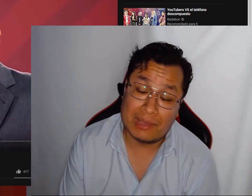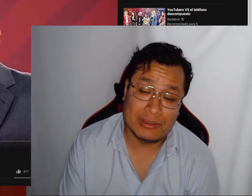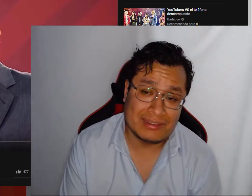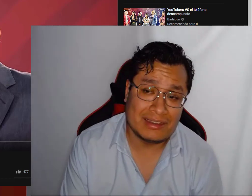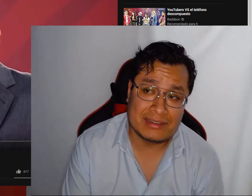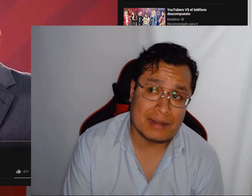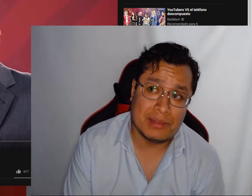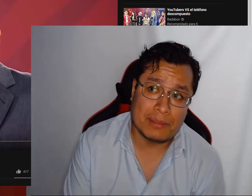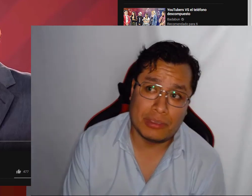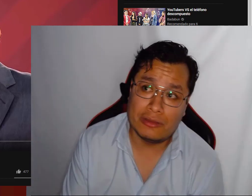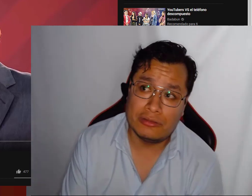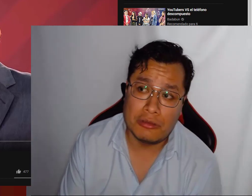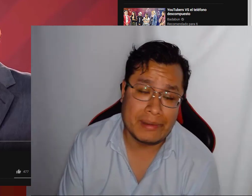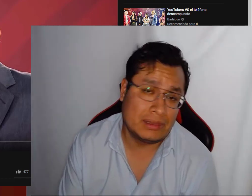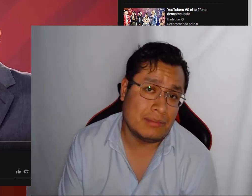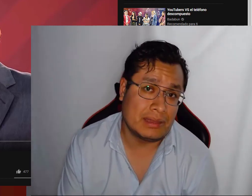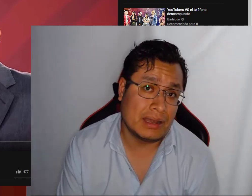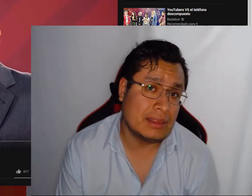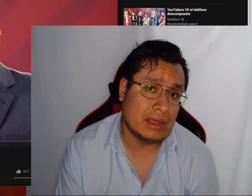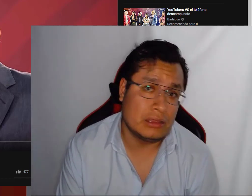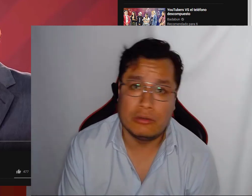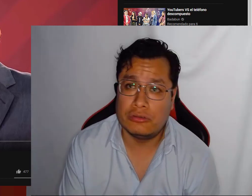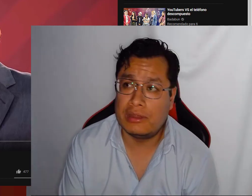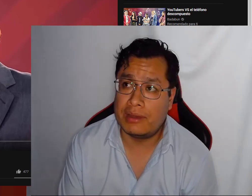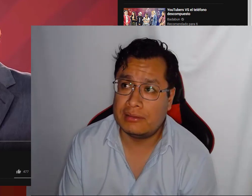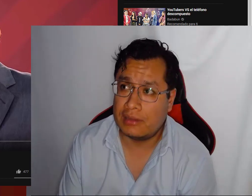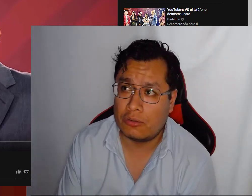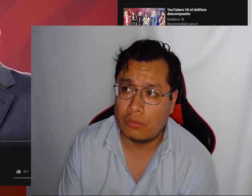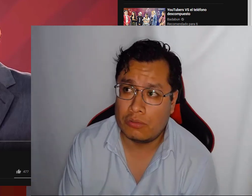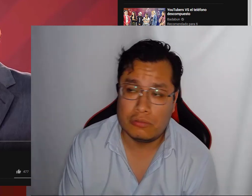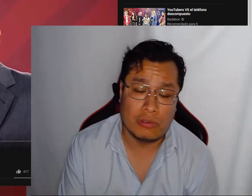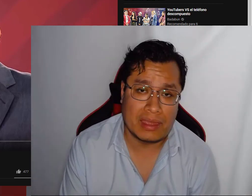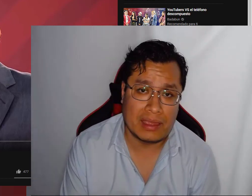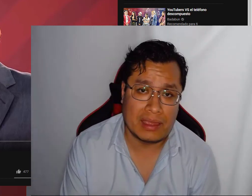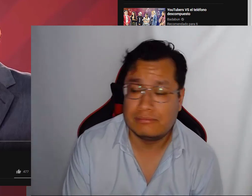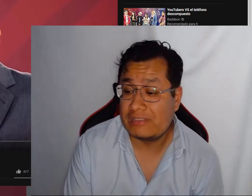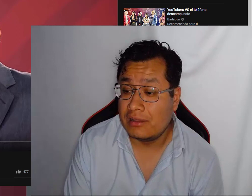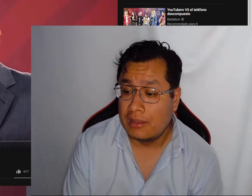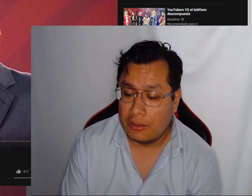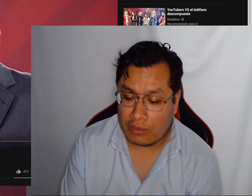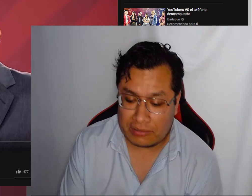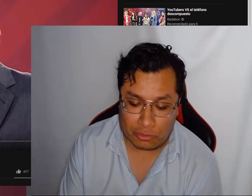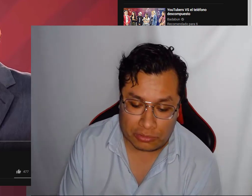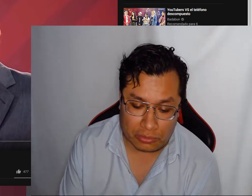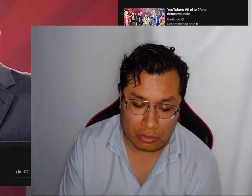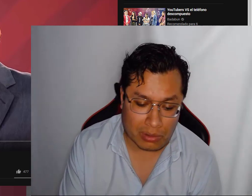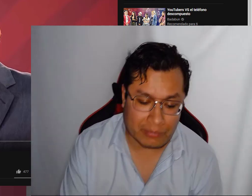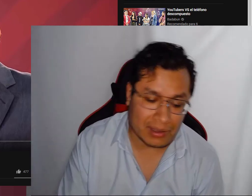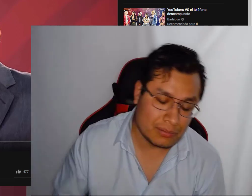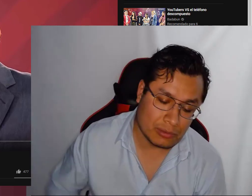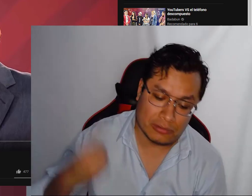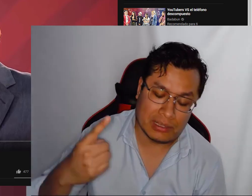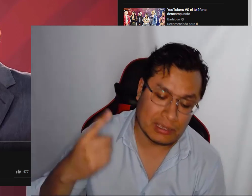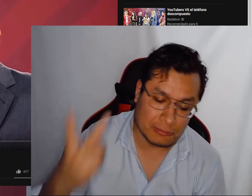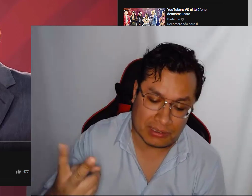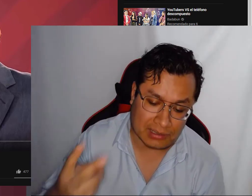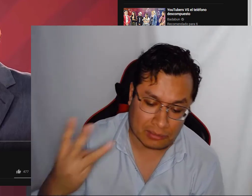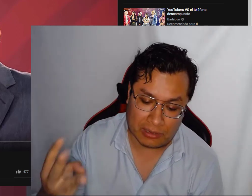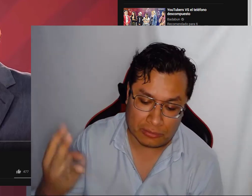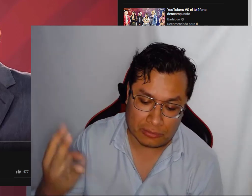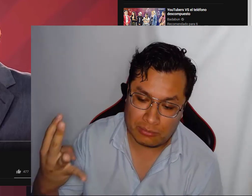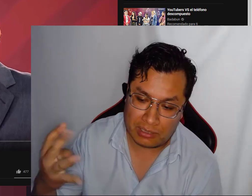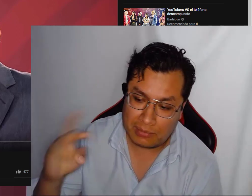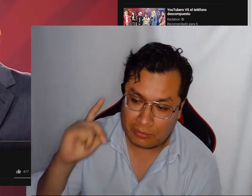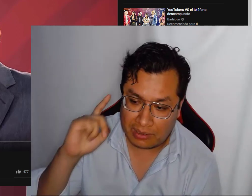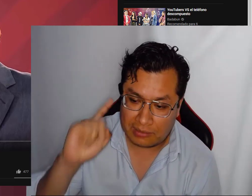deberíamos hacer es realmente apoyarnos y compartir material didáctico eso debería serlo lo ideal cuídense mucho si no los voy a ver buenos días buenas